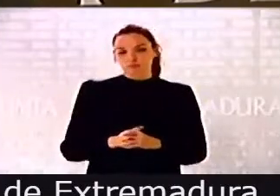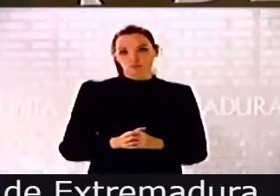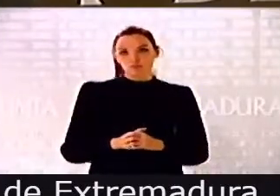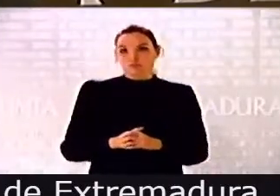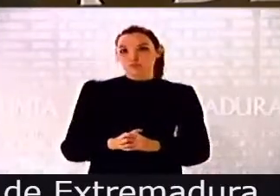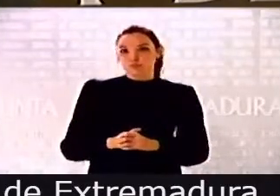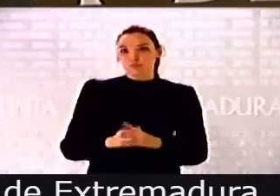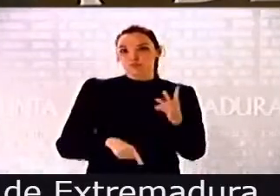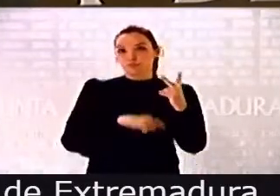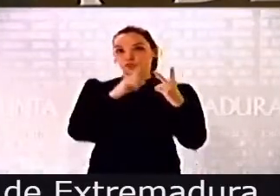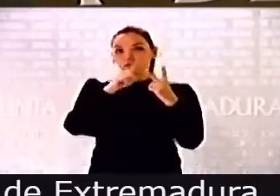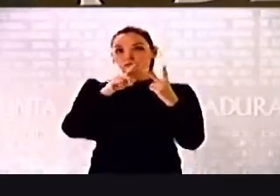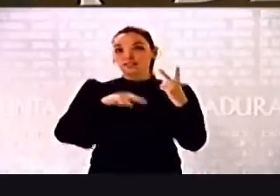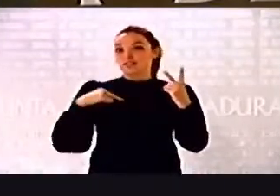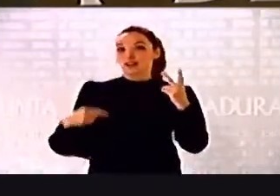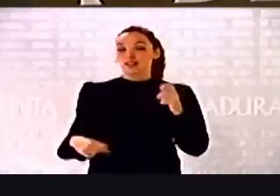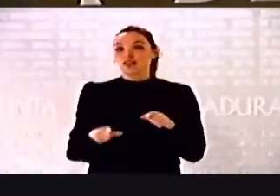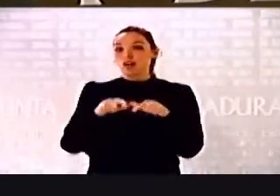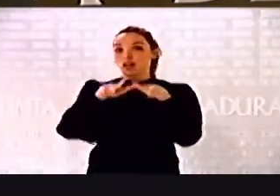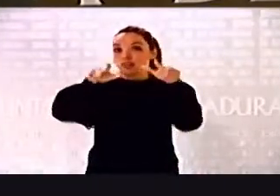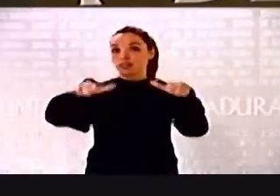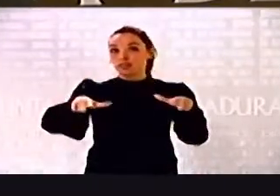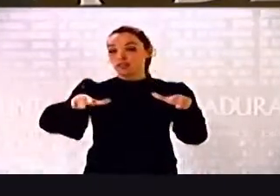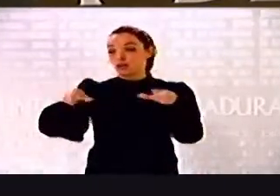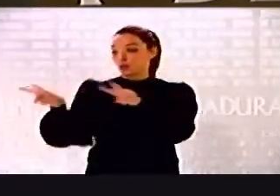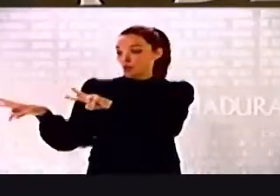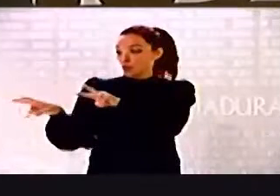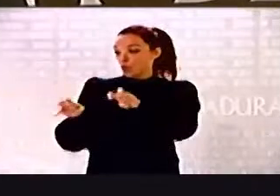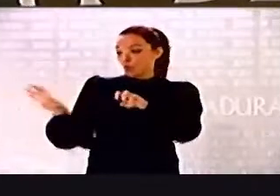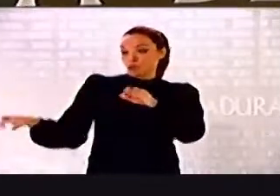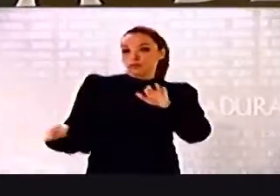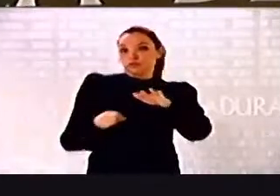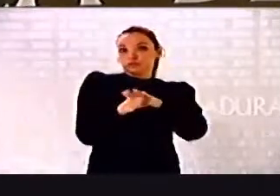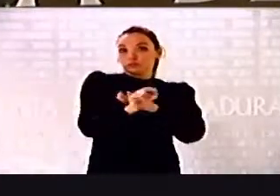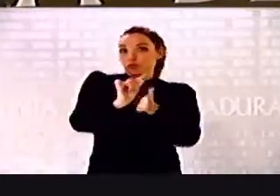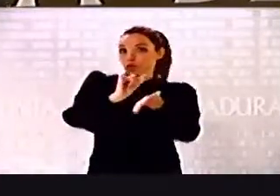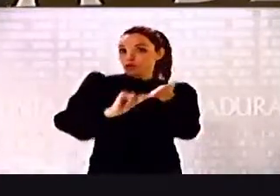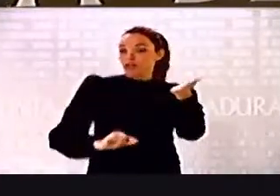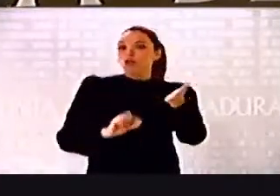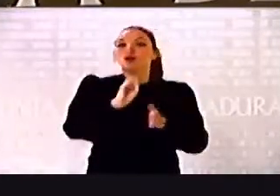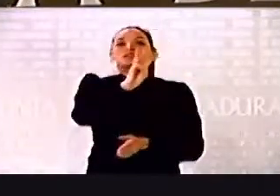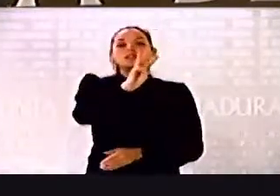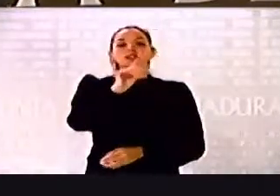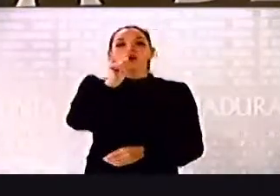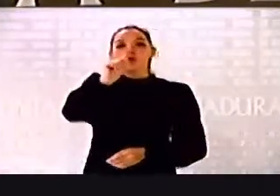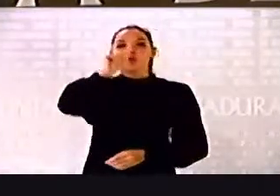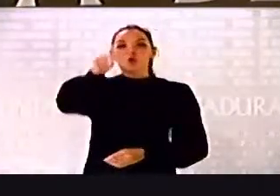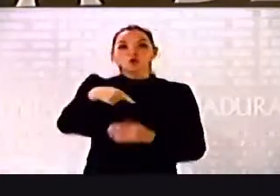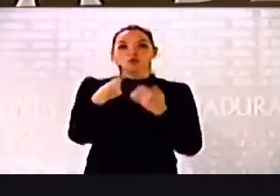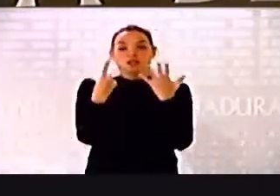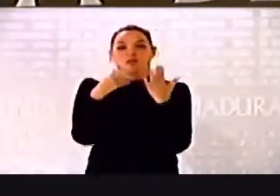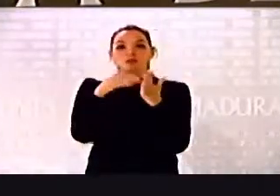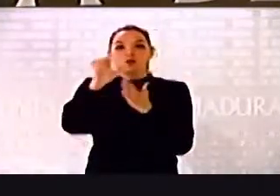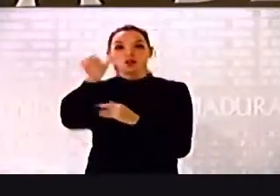En sanidad, en nuevas contrataciones, hemos invertido 31,6 millones de euros.